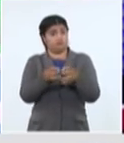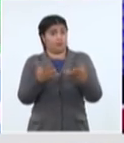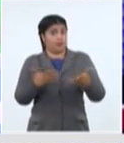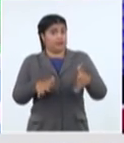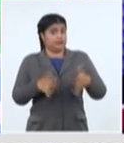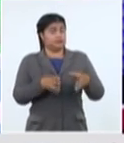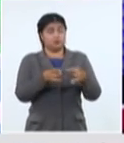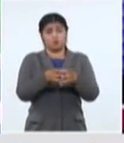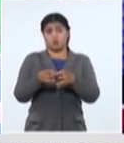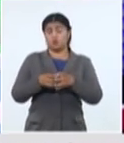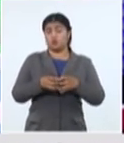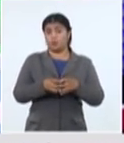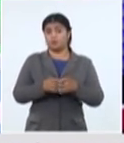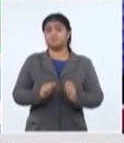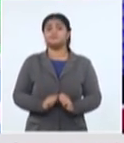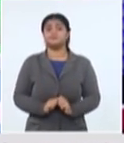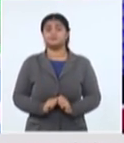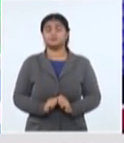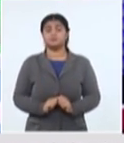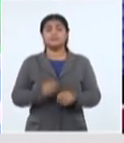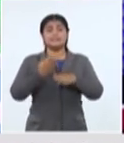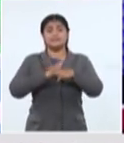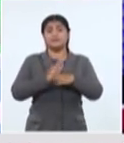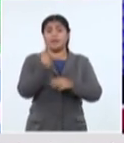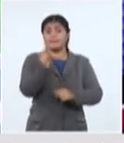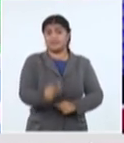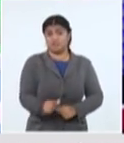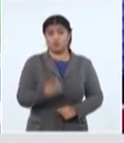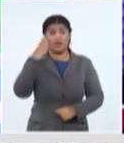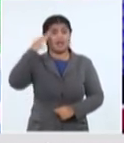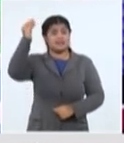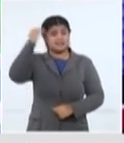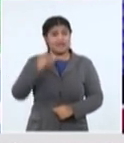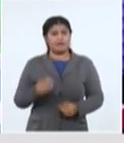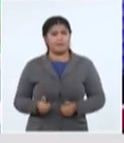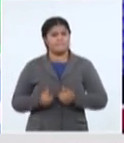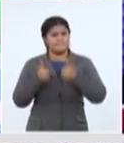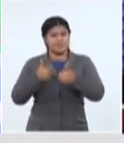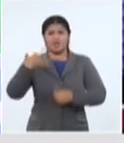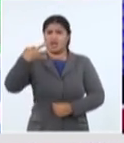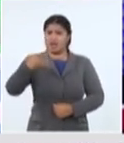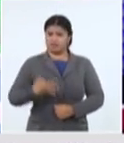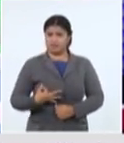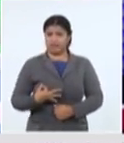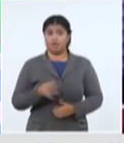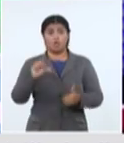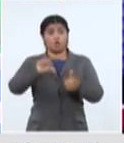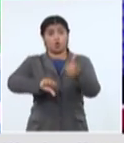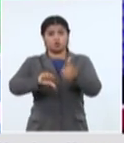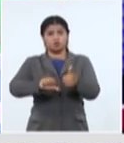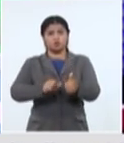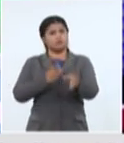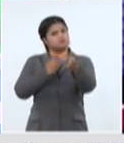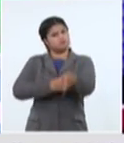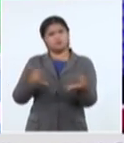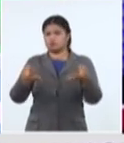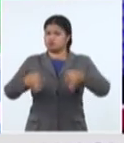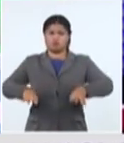información habla de que un paciente bien informado es un paciente que desarrolla una conducta adecuada. O sea, aquí lo importante